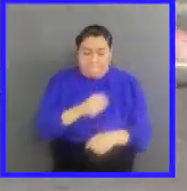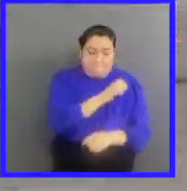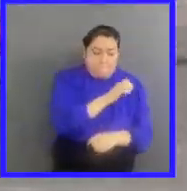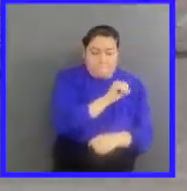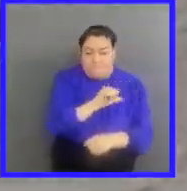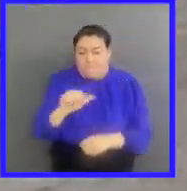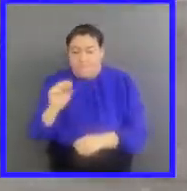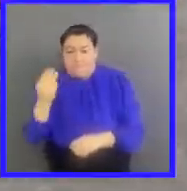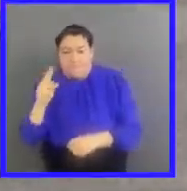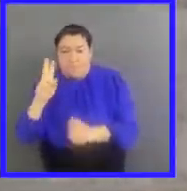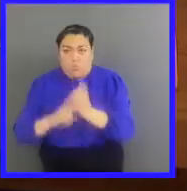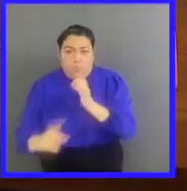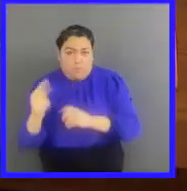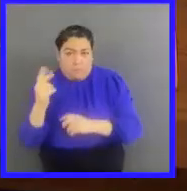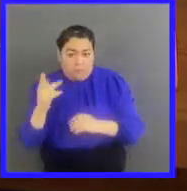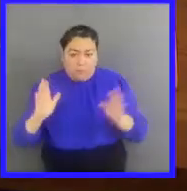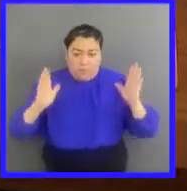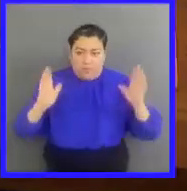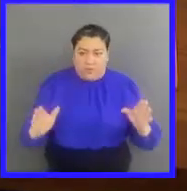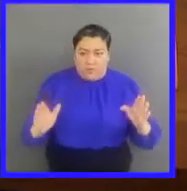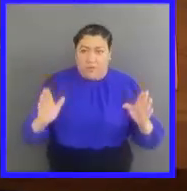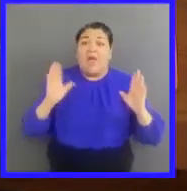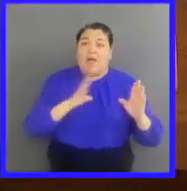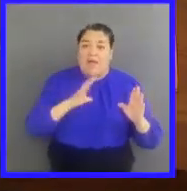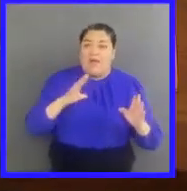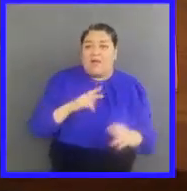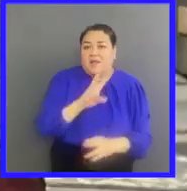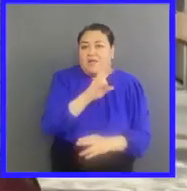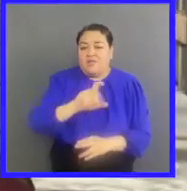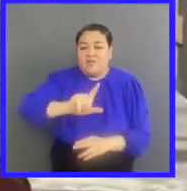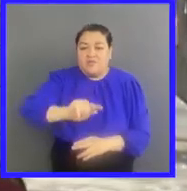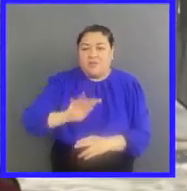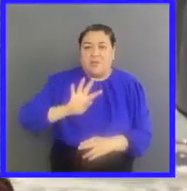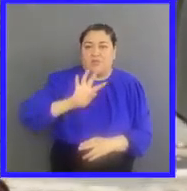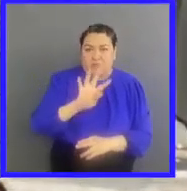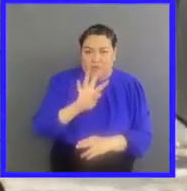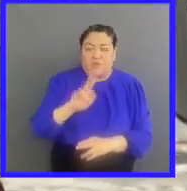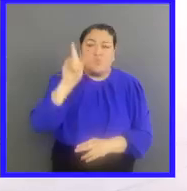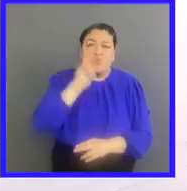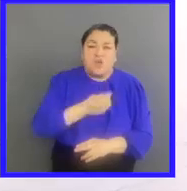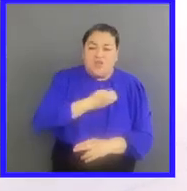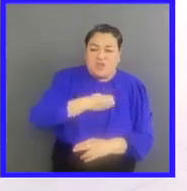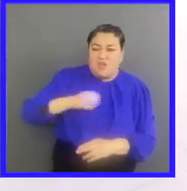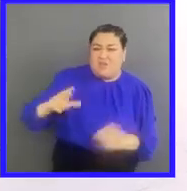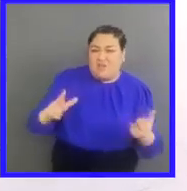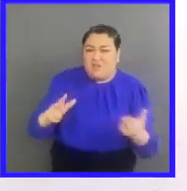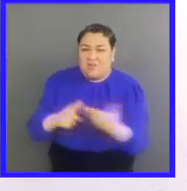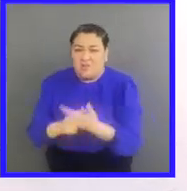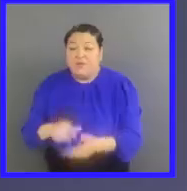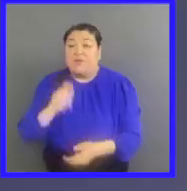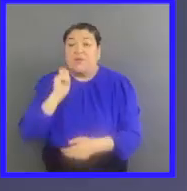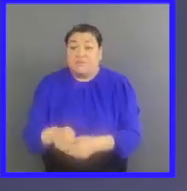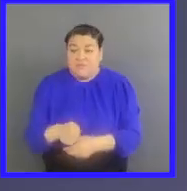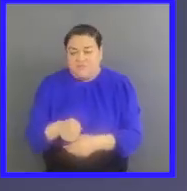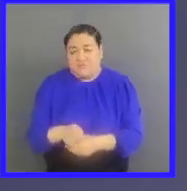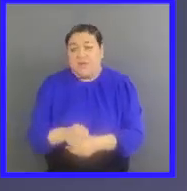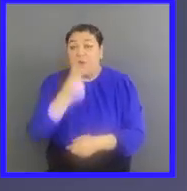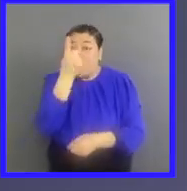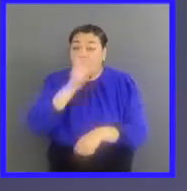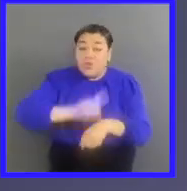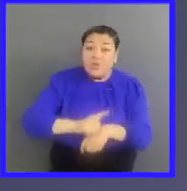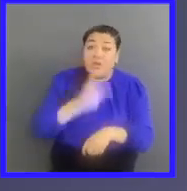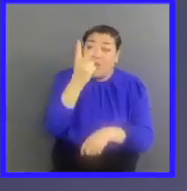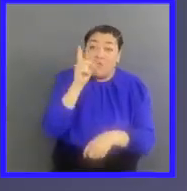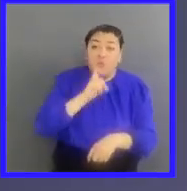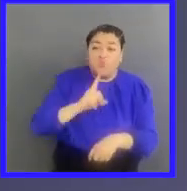2025, se registraron 274 feminicidios, es decir, 2 cada día. Ante esta situación, la nueva Suprema Corte